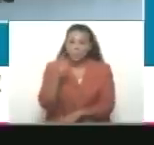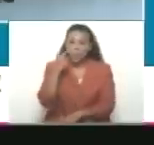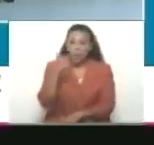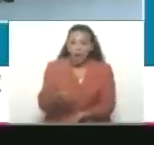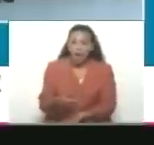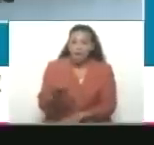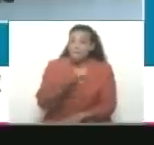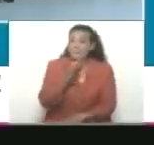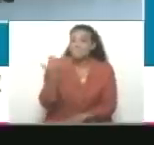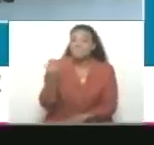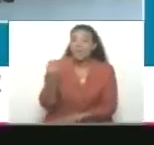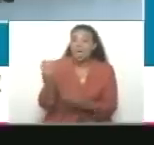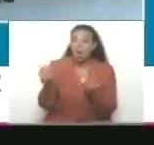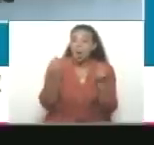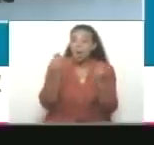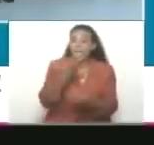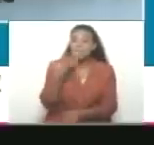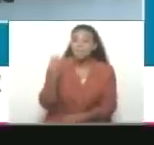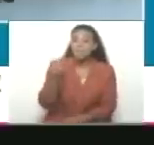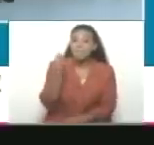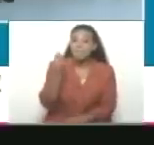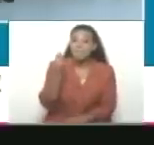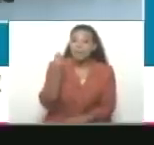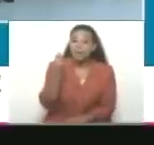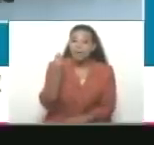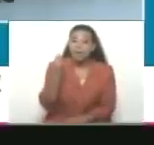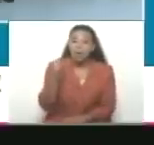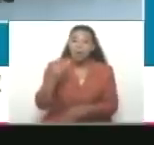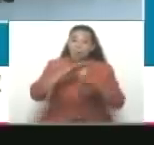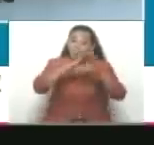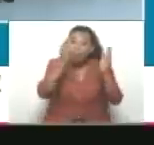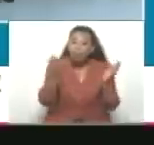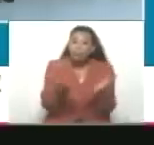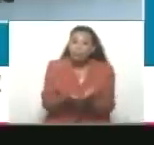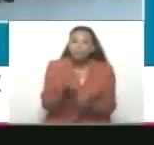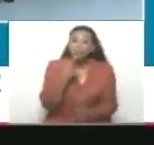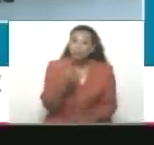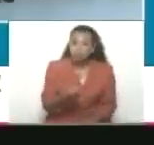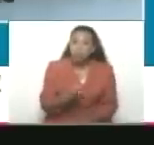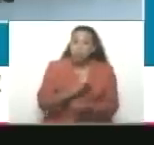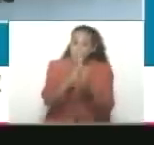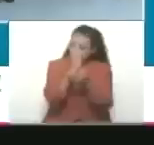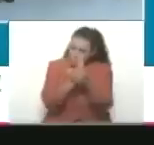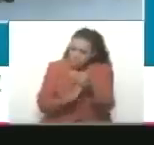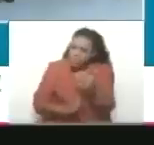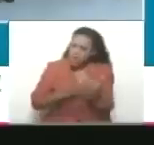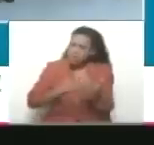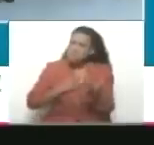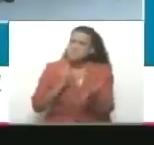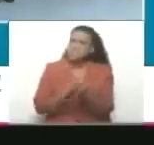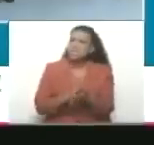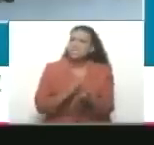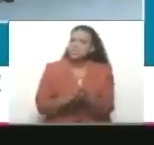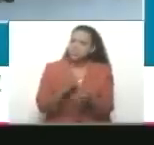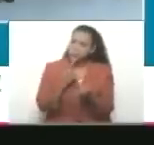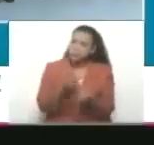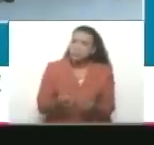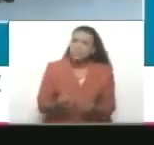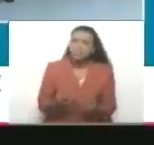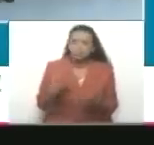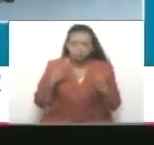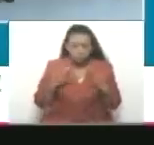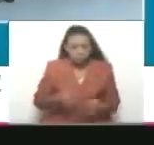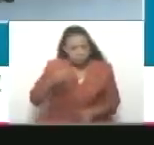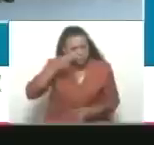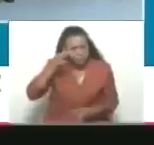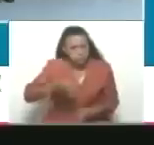es de las mejores medicinas del mundo del mundo lo digo con humildad con tranquilidad con los pies sobre la